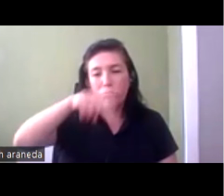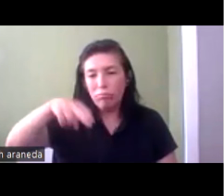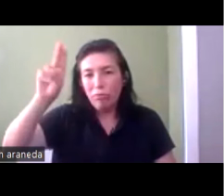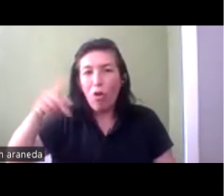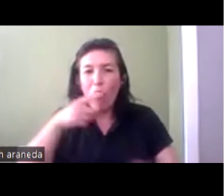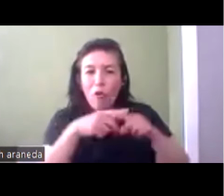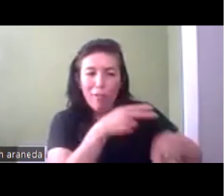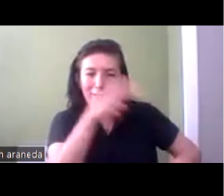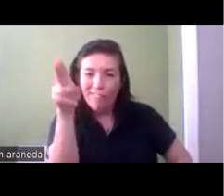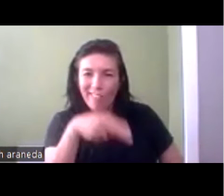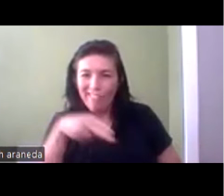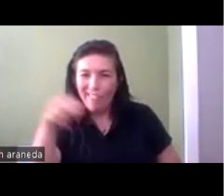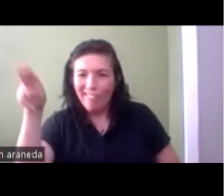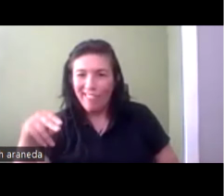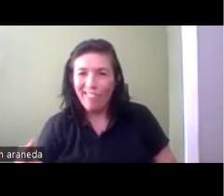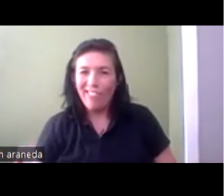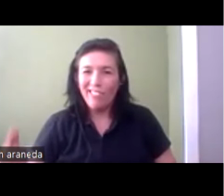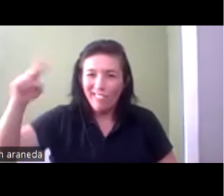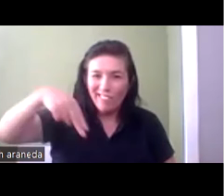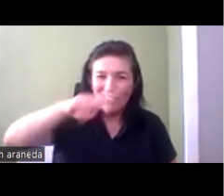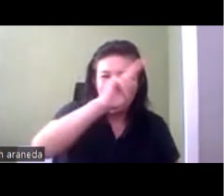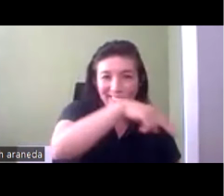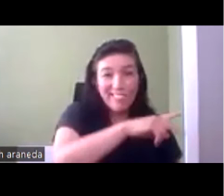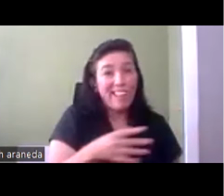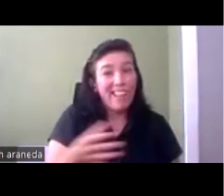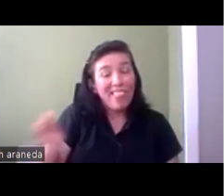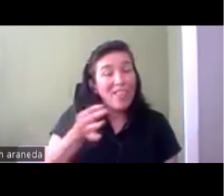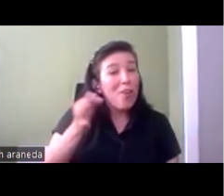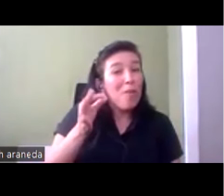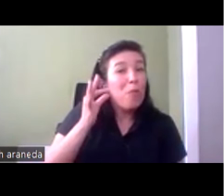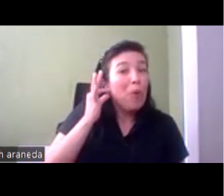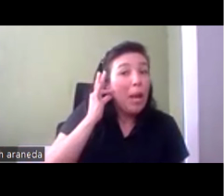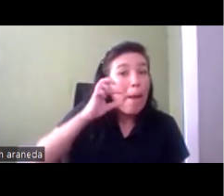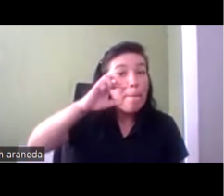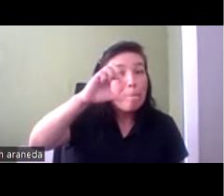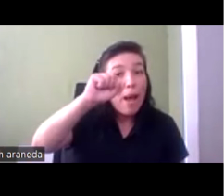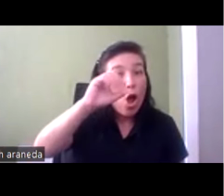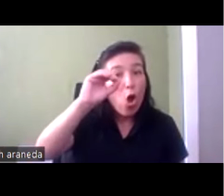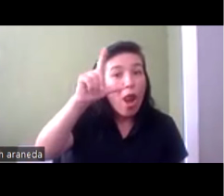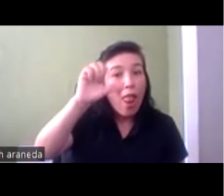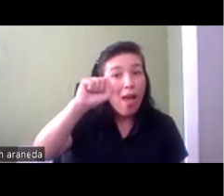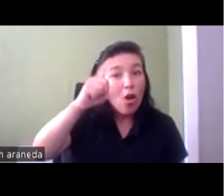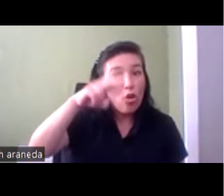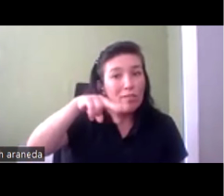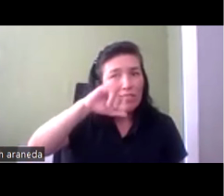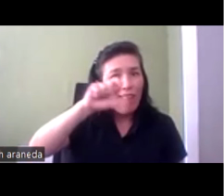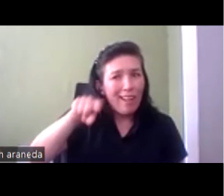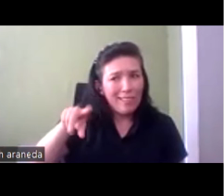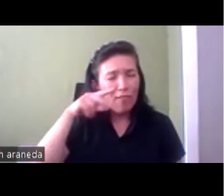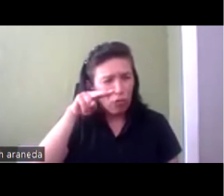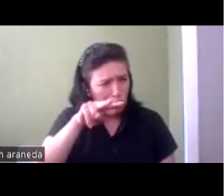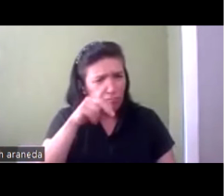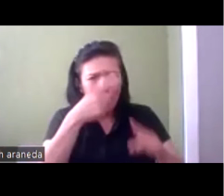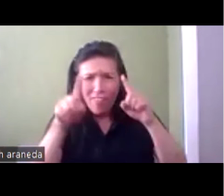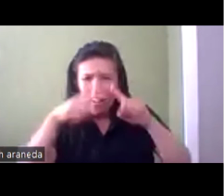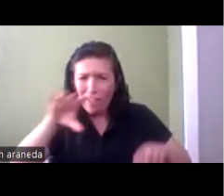Al respecto, Ignacio señaló que Paula González identificó una serie de variantes por cada uno de estos patrones decorativos, y respecto